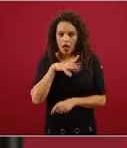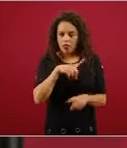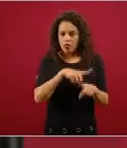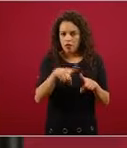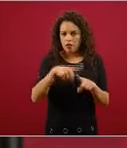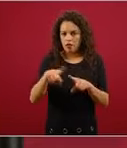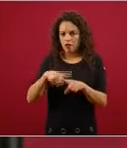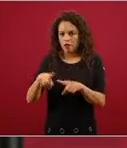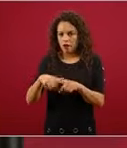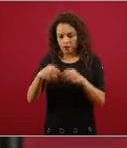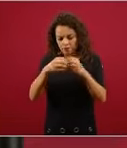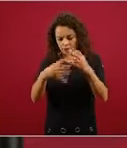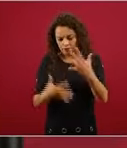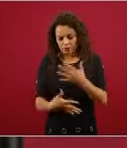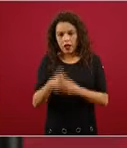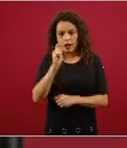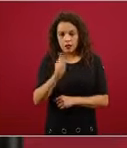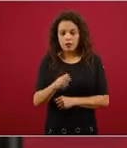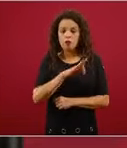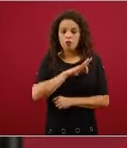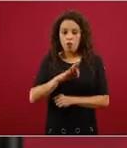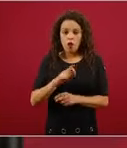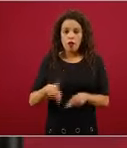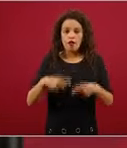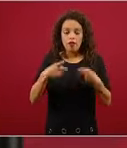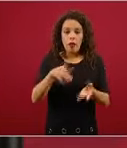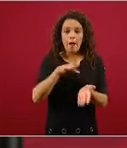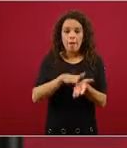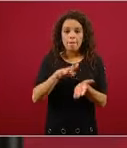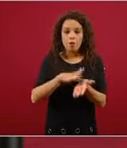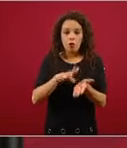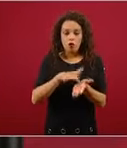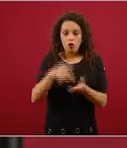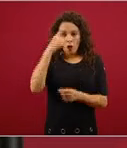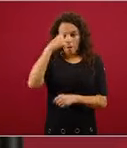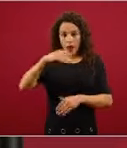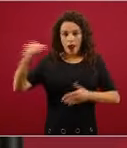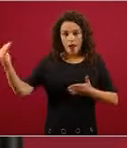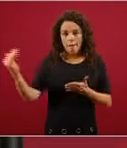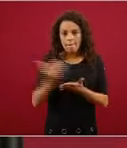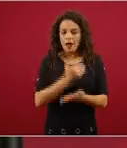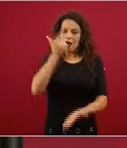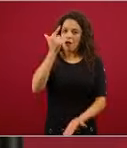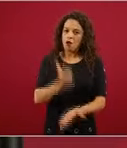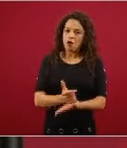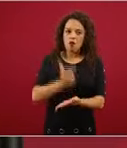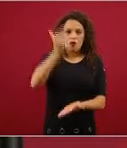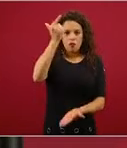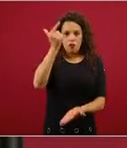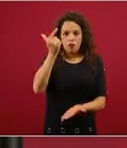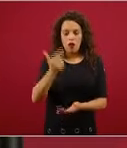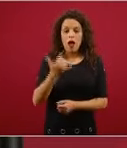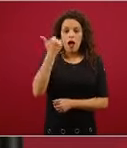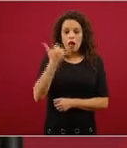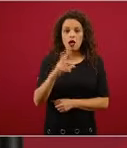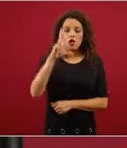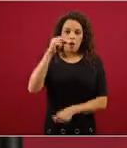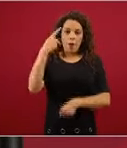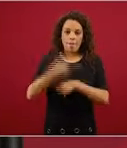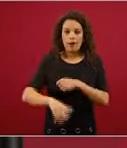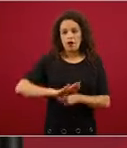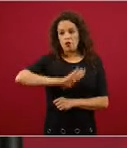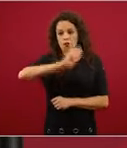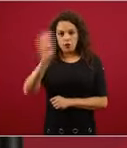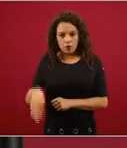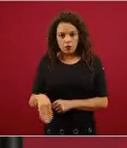oportunidad de intervenir positivamente para reducir el riesgo de complicaciones y el riesgo de muerte en